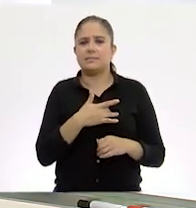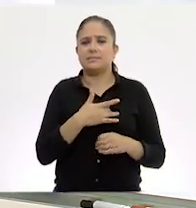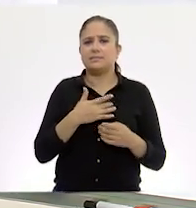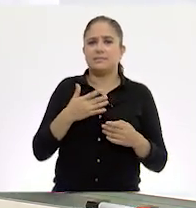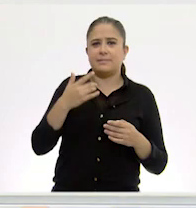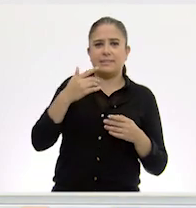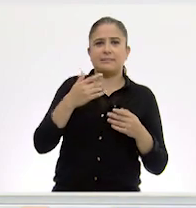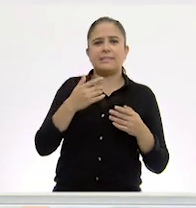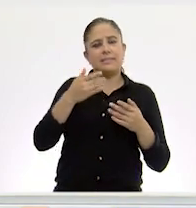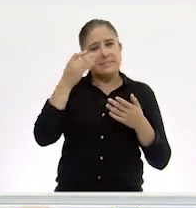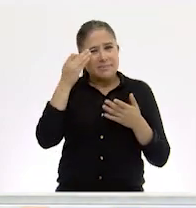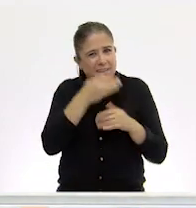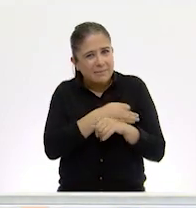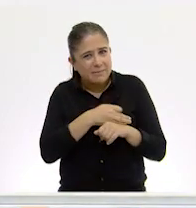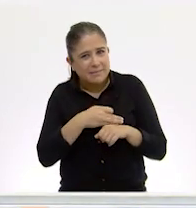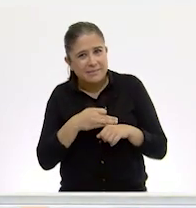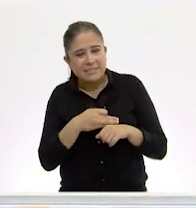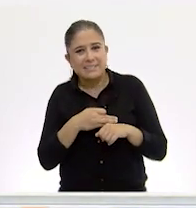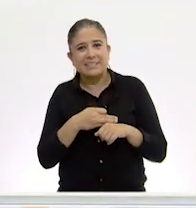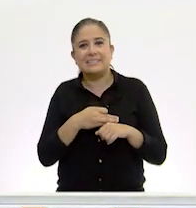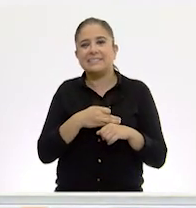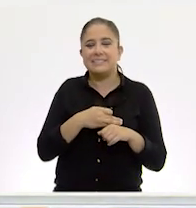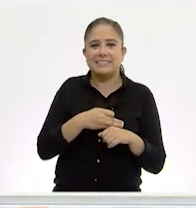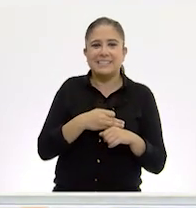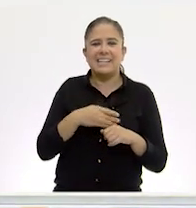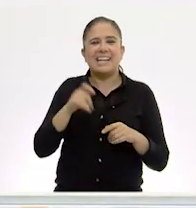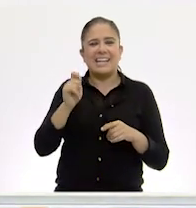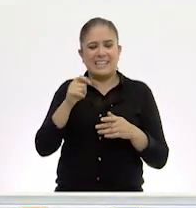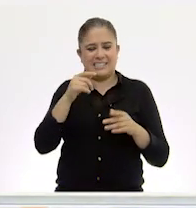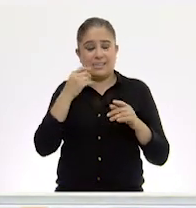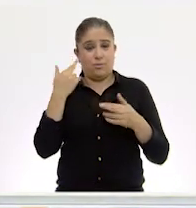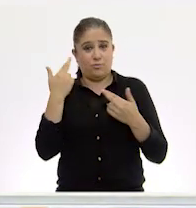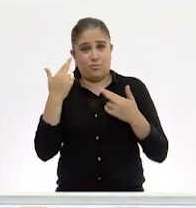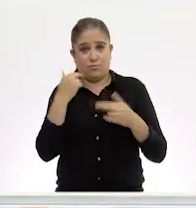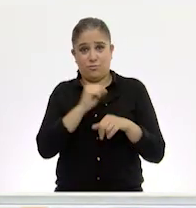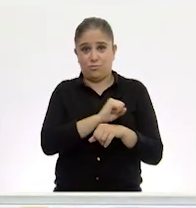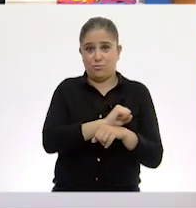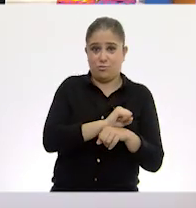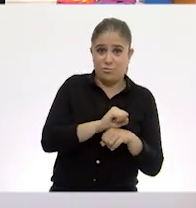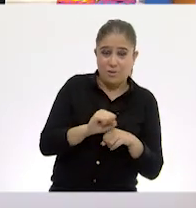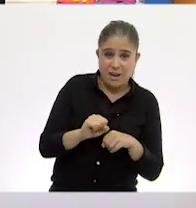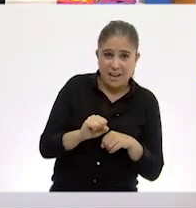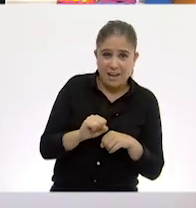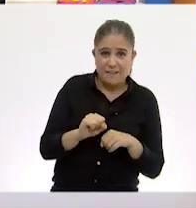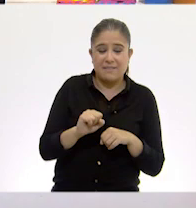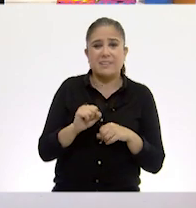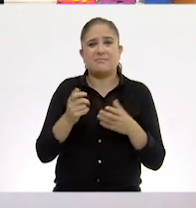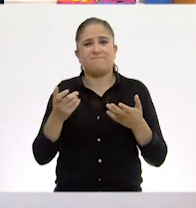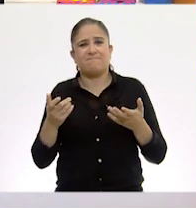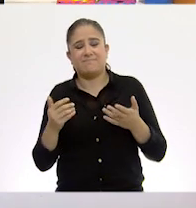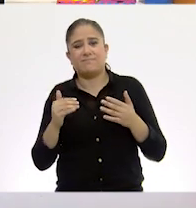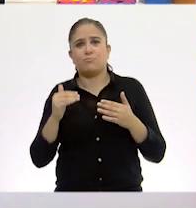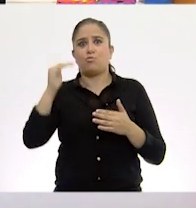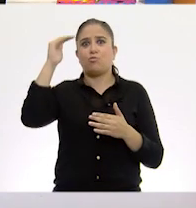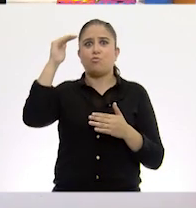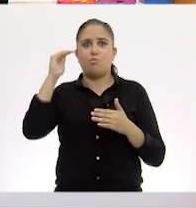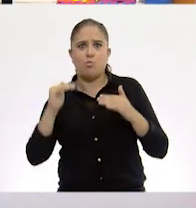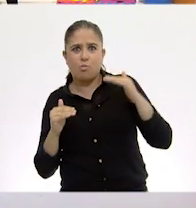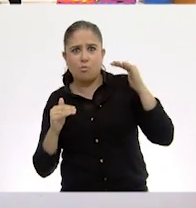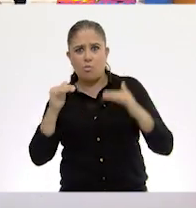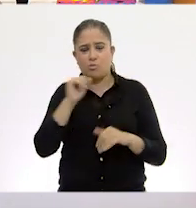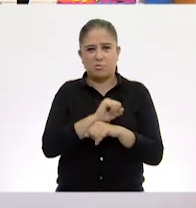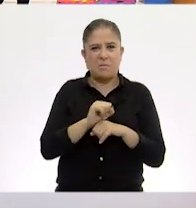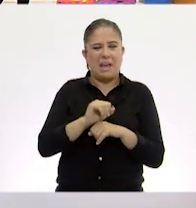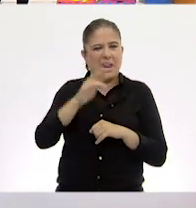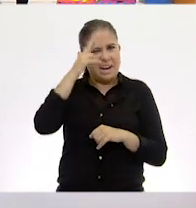La familia es algunas, como la música. ¿Algunas notas son bajas? Sí, porque la música tiene notas altas y bajas. Cierto, tiene